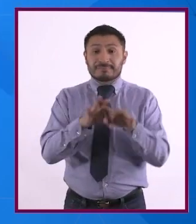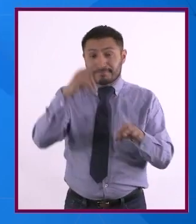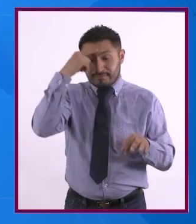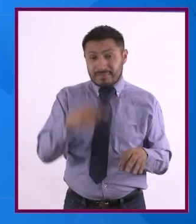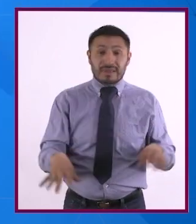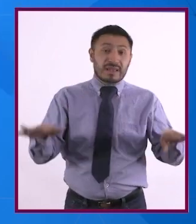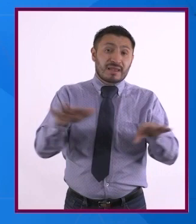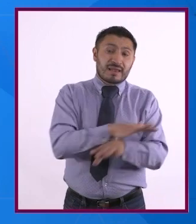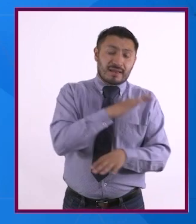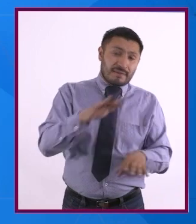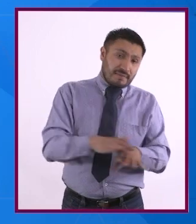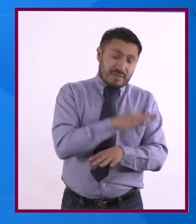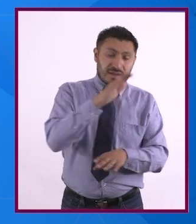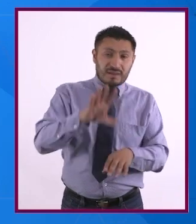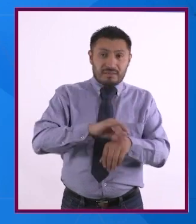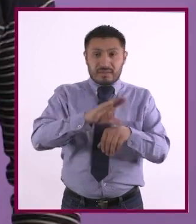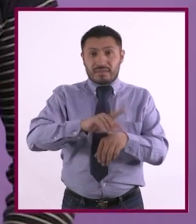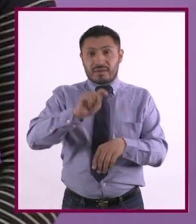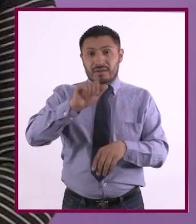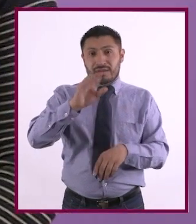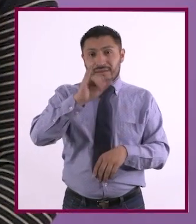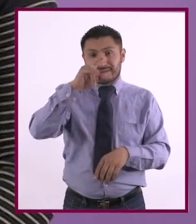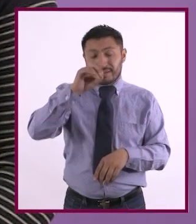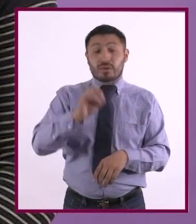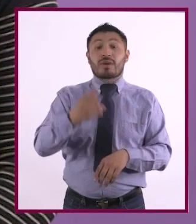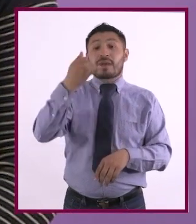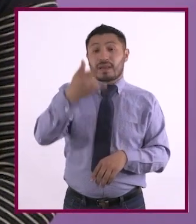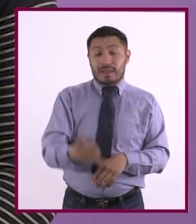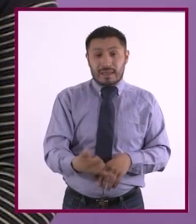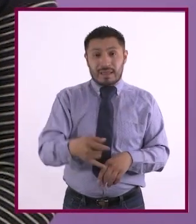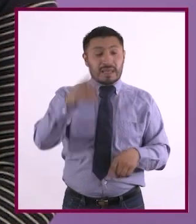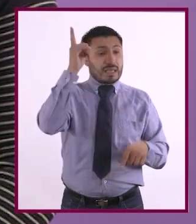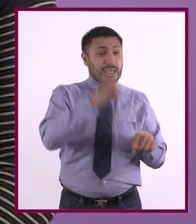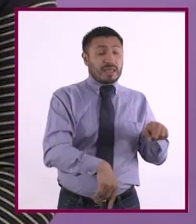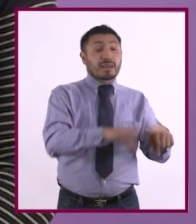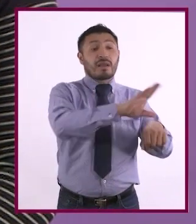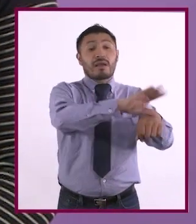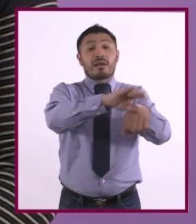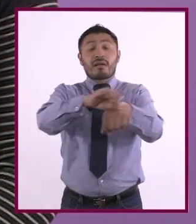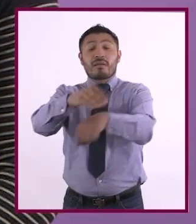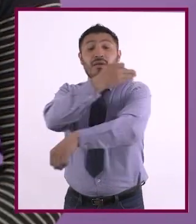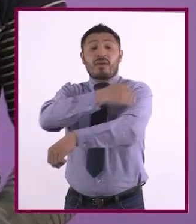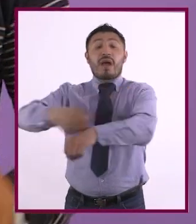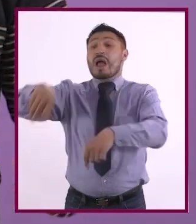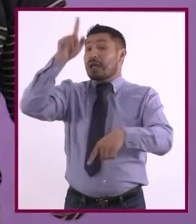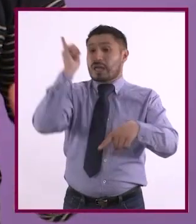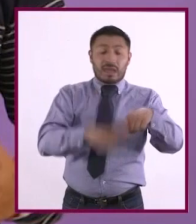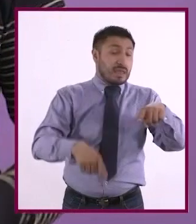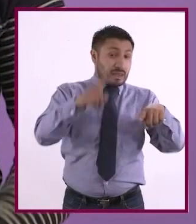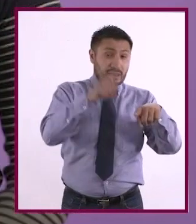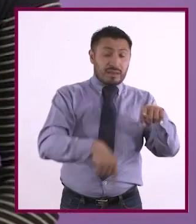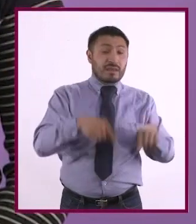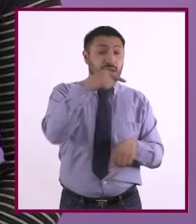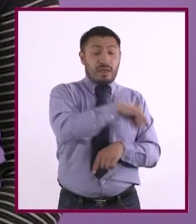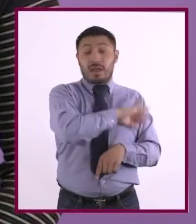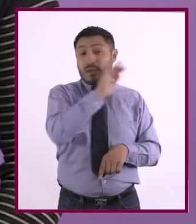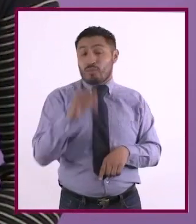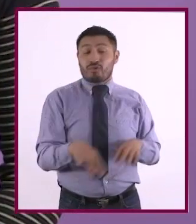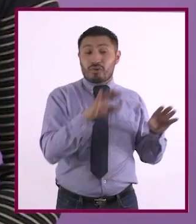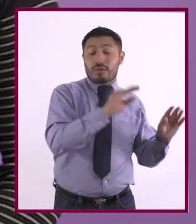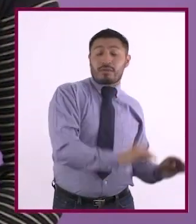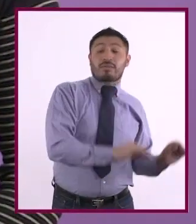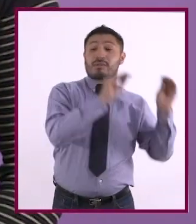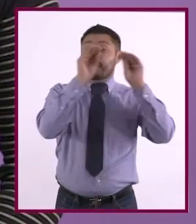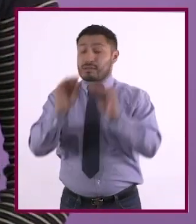el consentimiento tácito y eliminar la autorización de los familiares para hacer uso de los órganos viables para trasplante. Sin